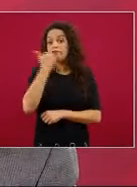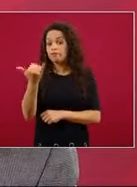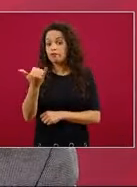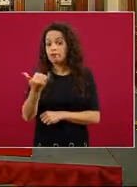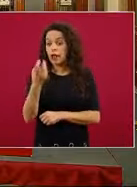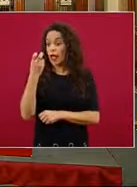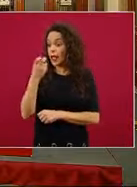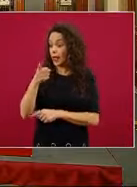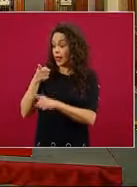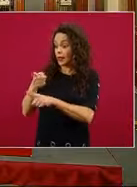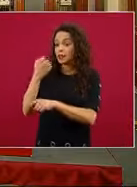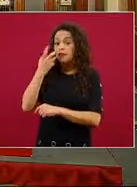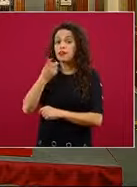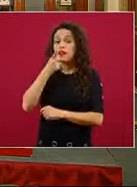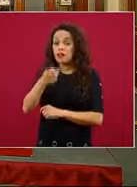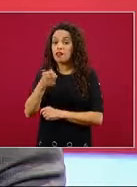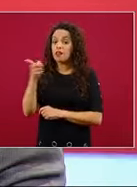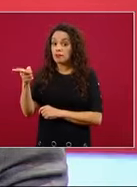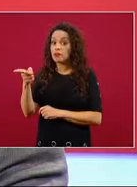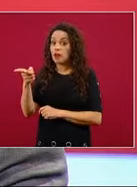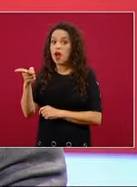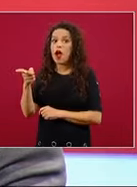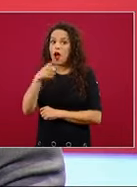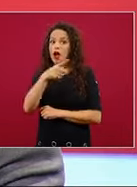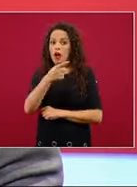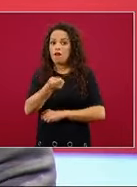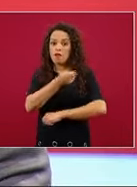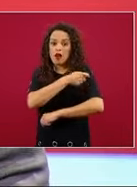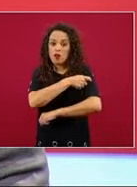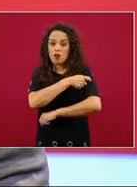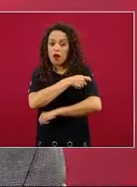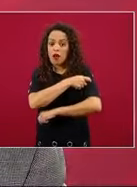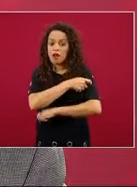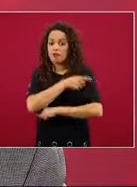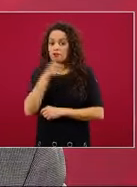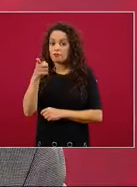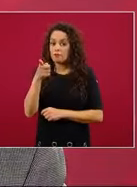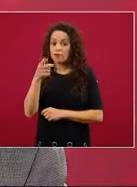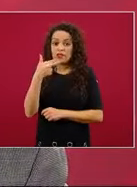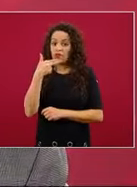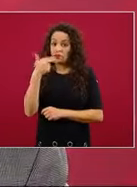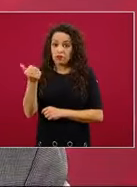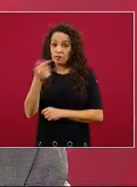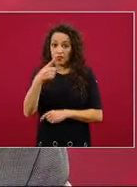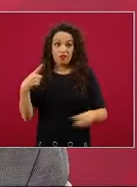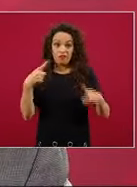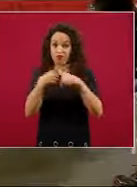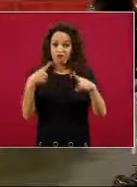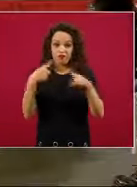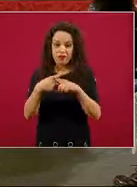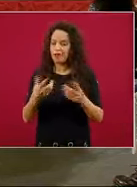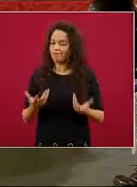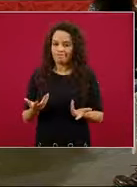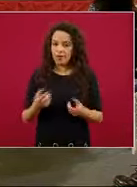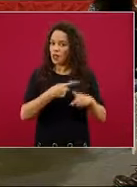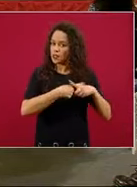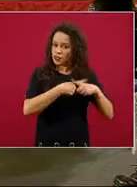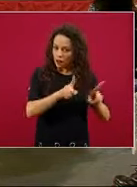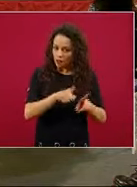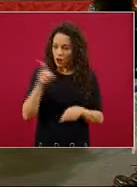aislados significan una señal de que la vacuna pudiera ser insegura. Y una garantía